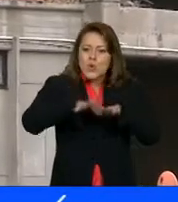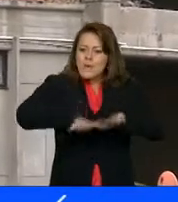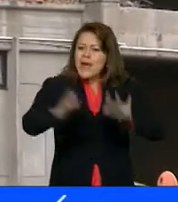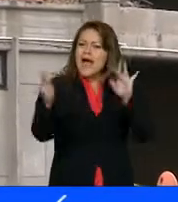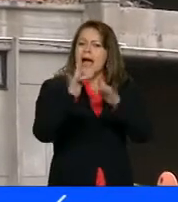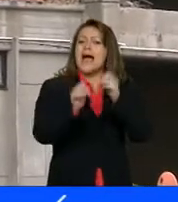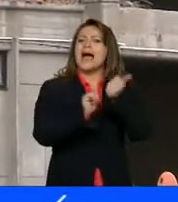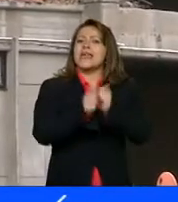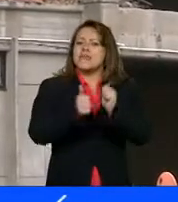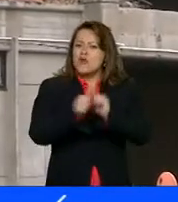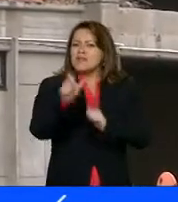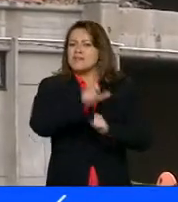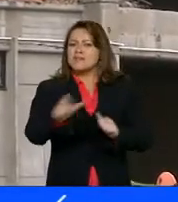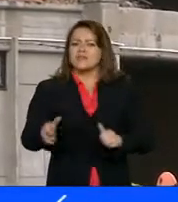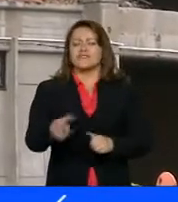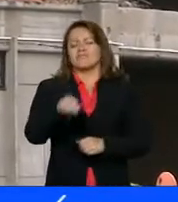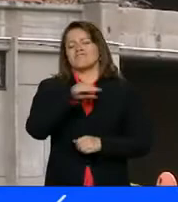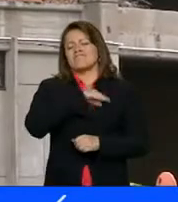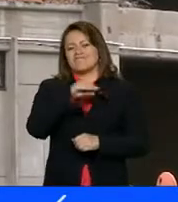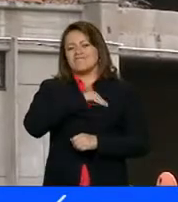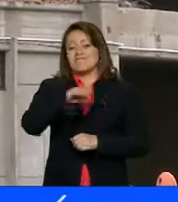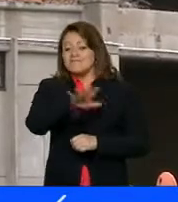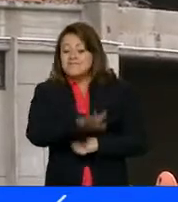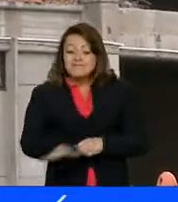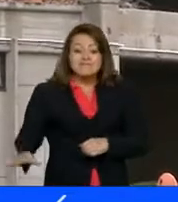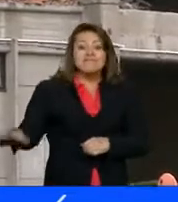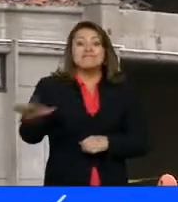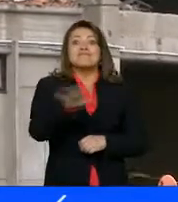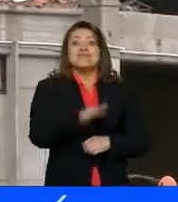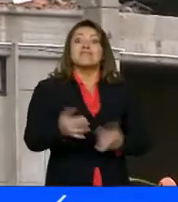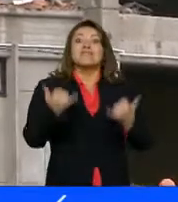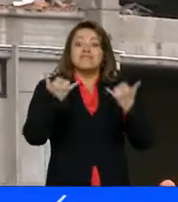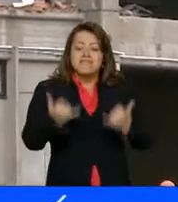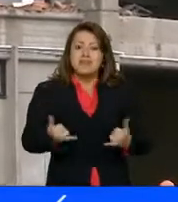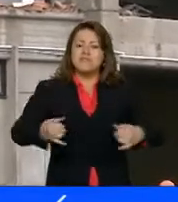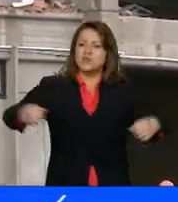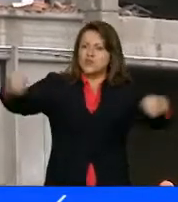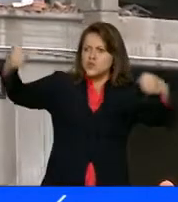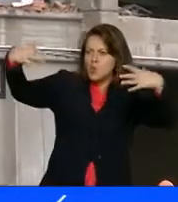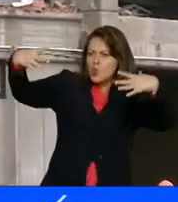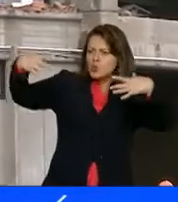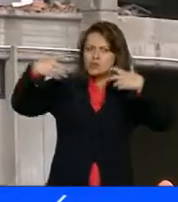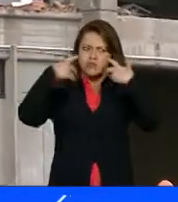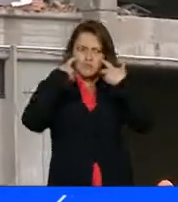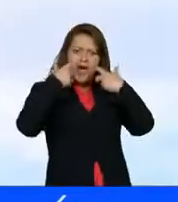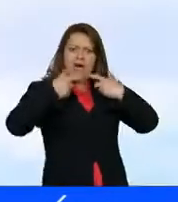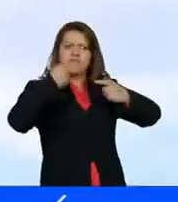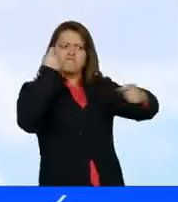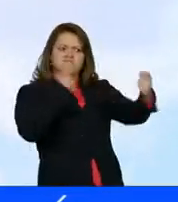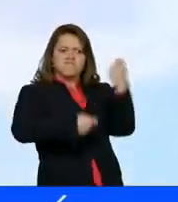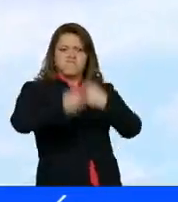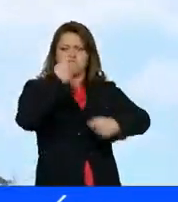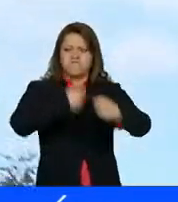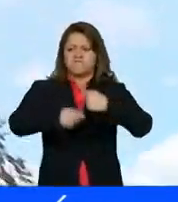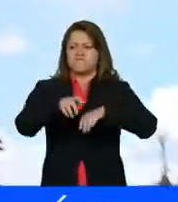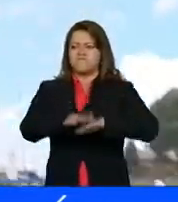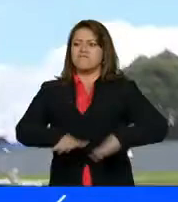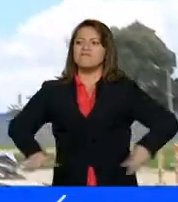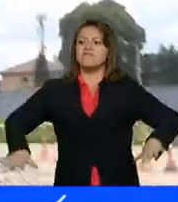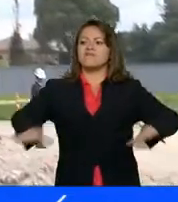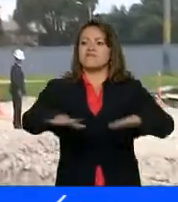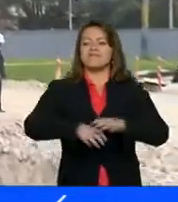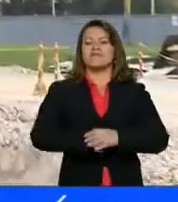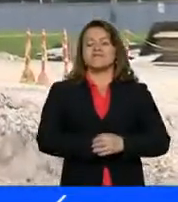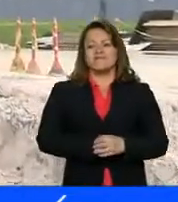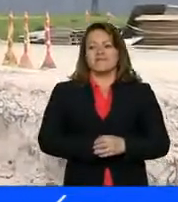que los bogotanos van a disfrutar. Esta zona va a tener ahora una zona más iluminada, vamos a tener comercio. Este escenario